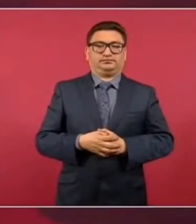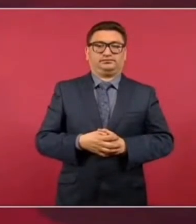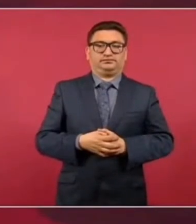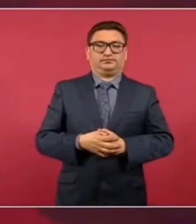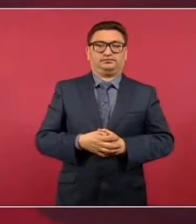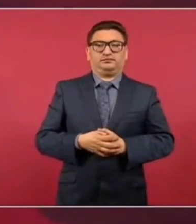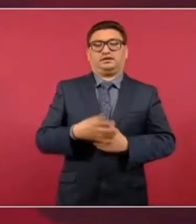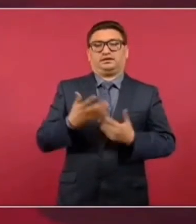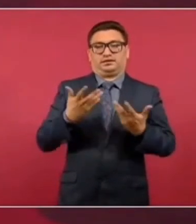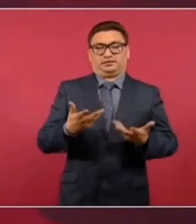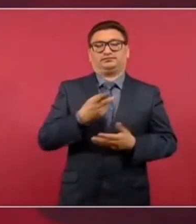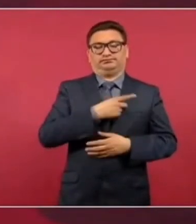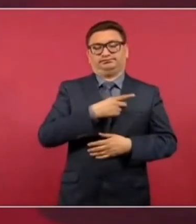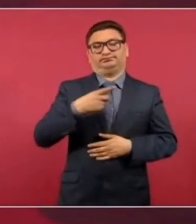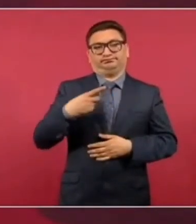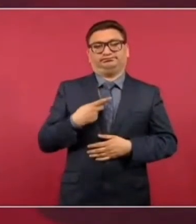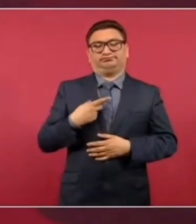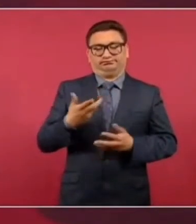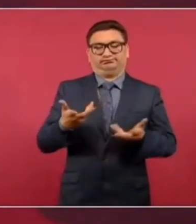se tiene que